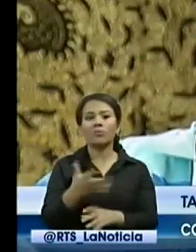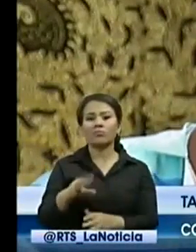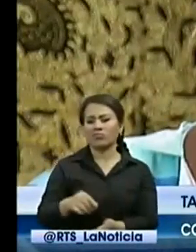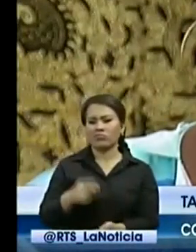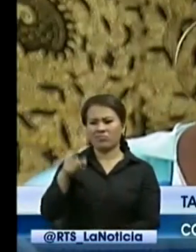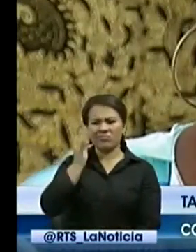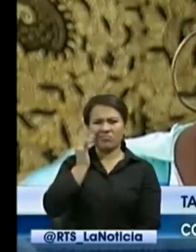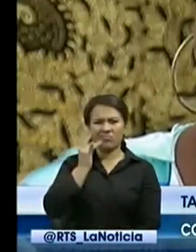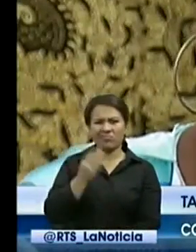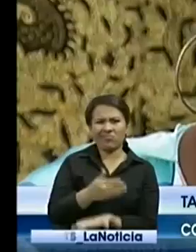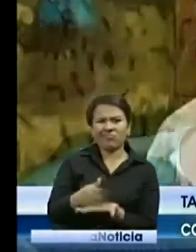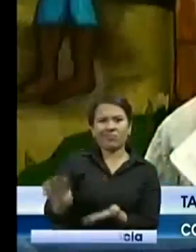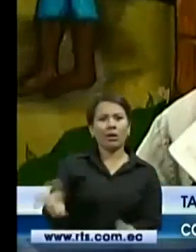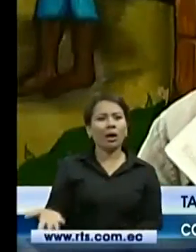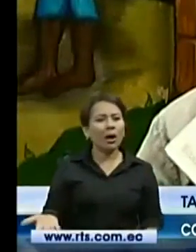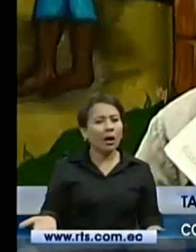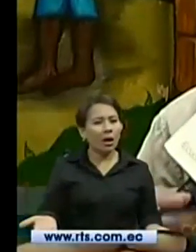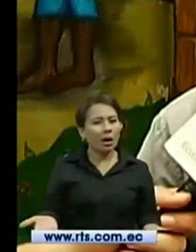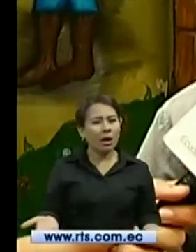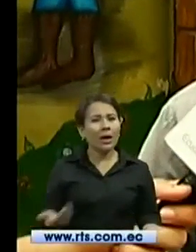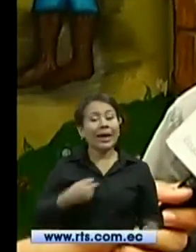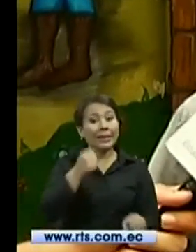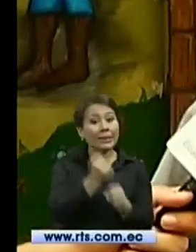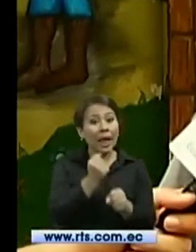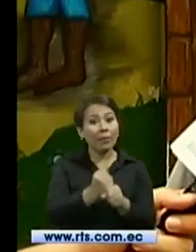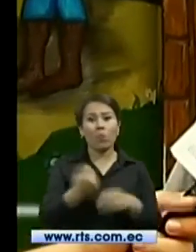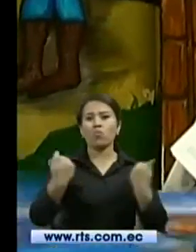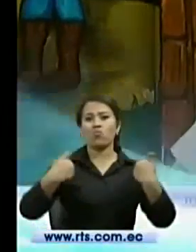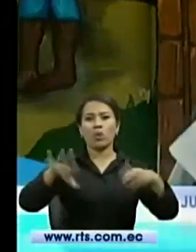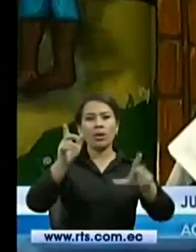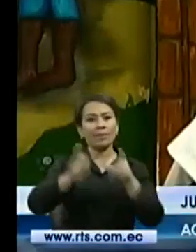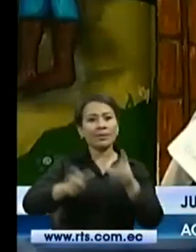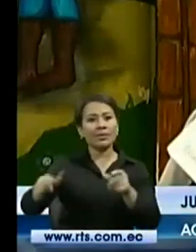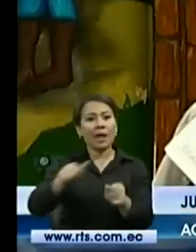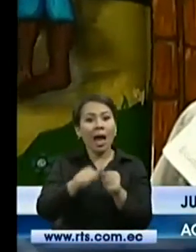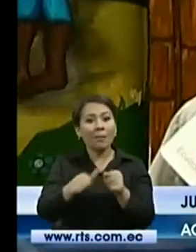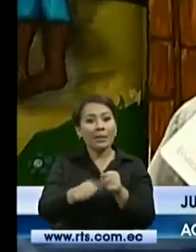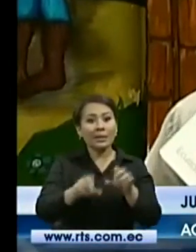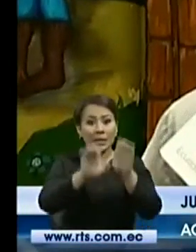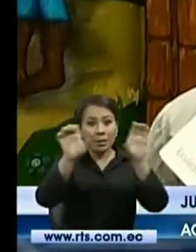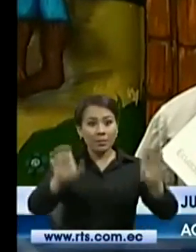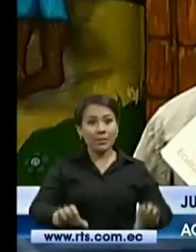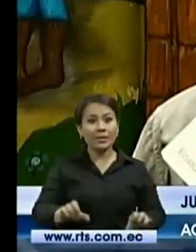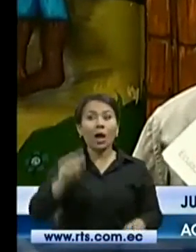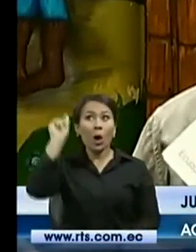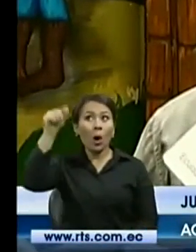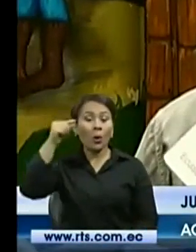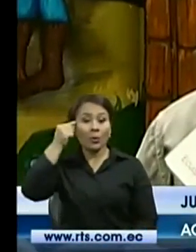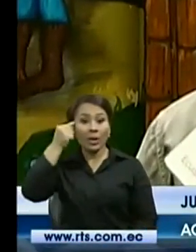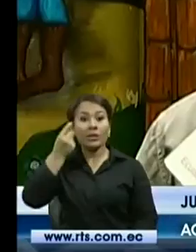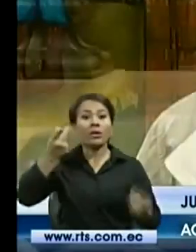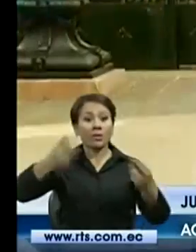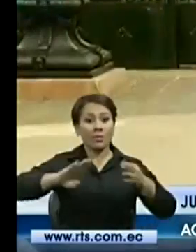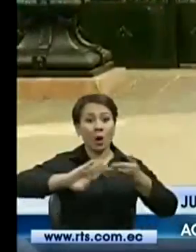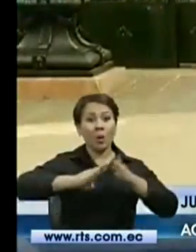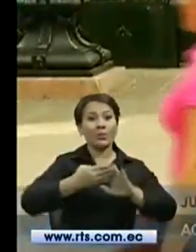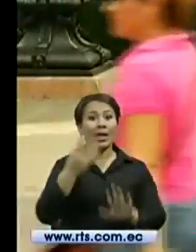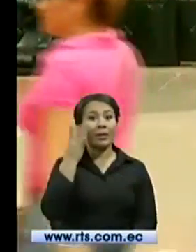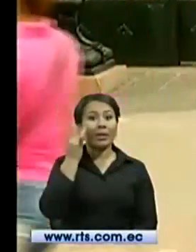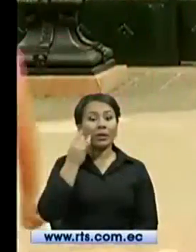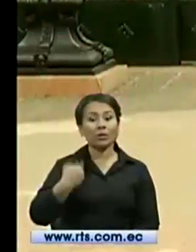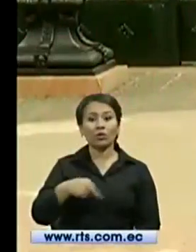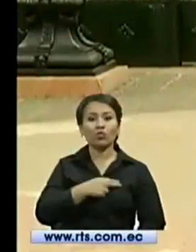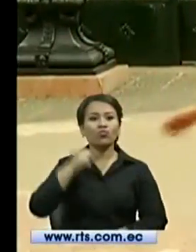garantiza a los afrodescendientes. Quien quiera que lo administre, ¿no? El Estado, más que del Estado, depende de las comunidades negras. El Consejo